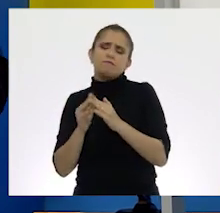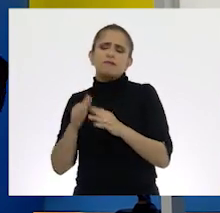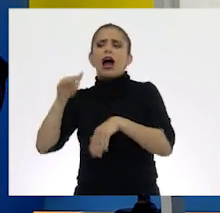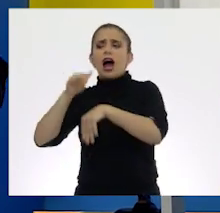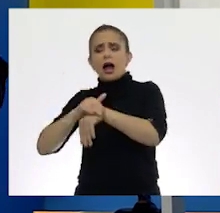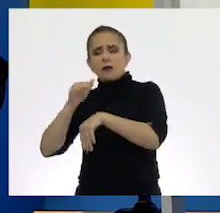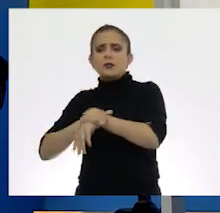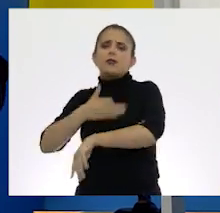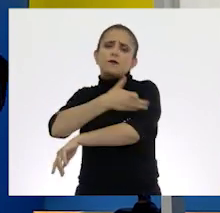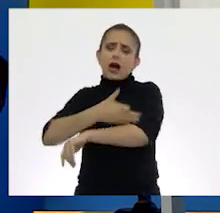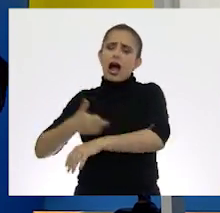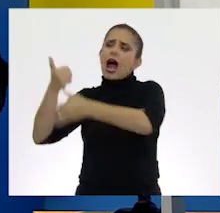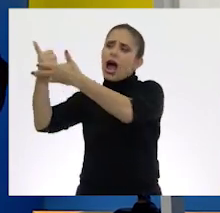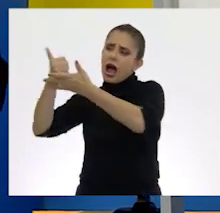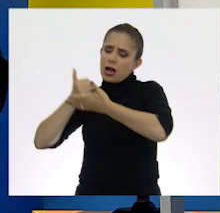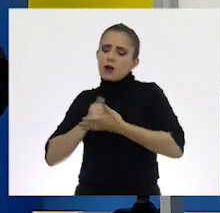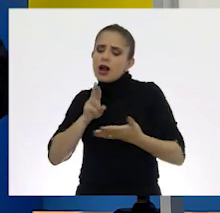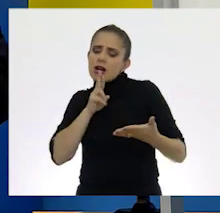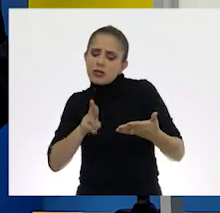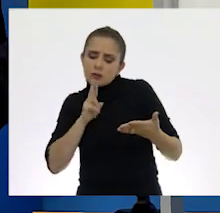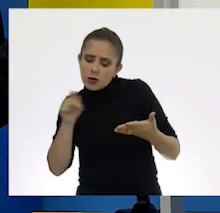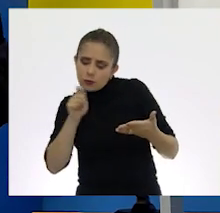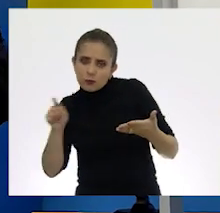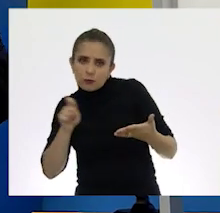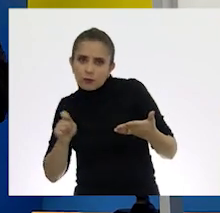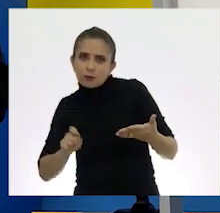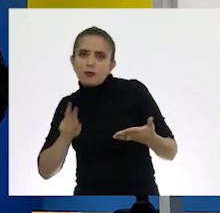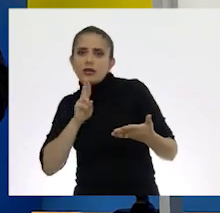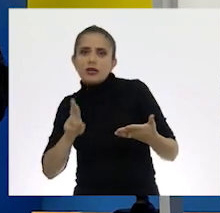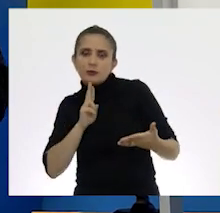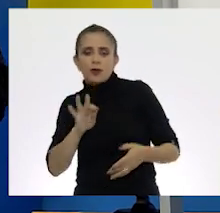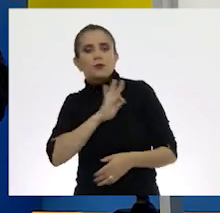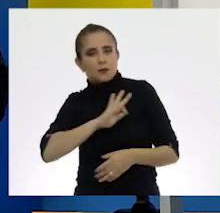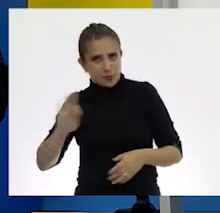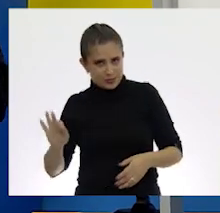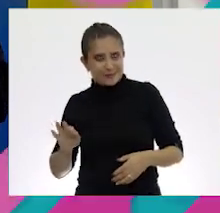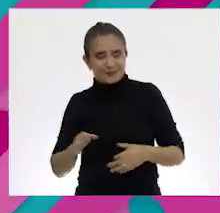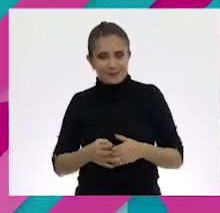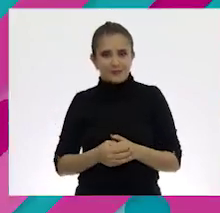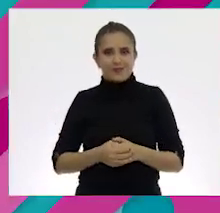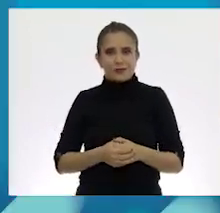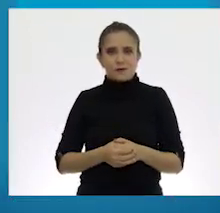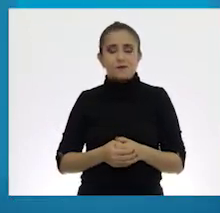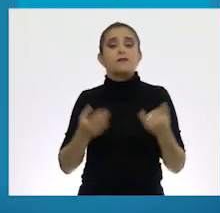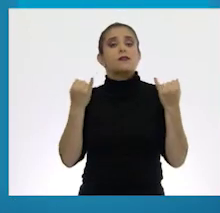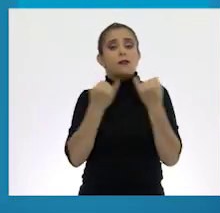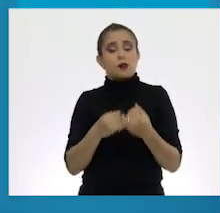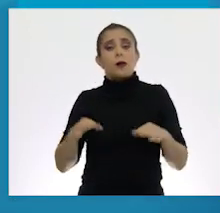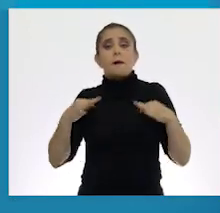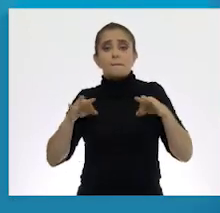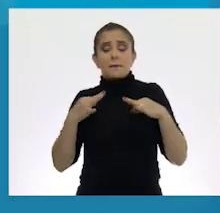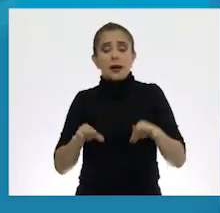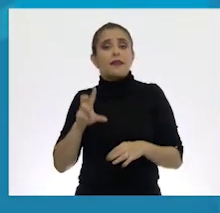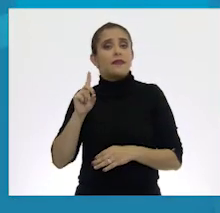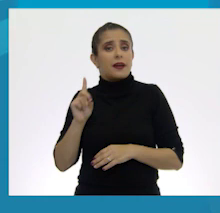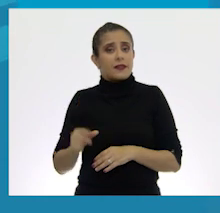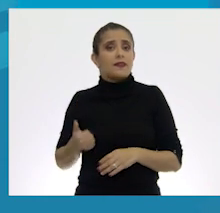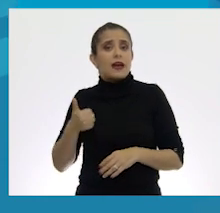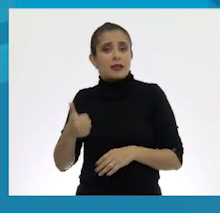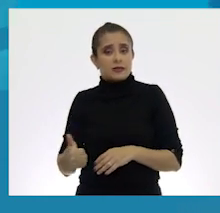poder resolver juntos este desafío. Y poder resolver también la página 36.